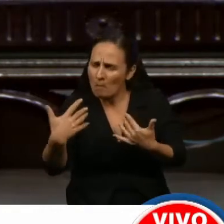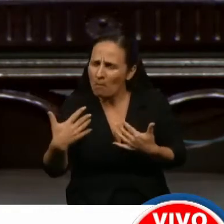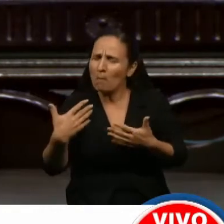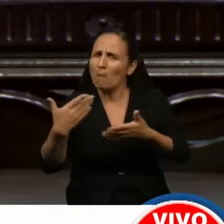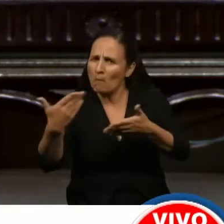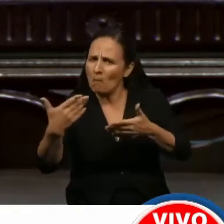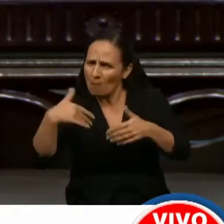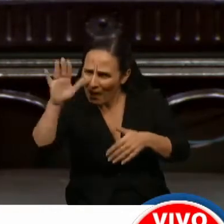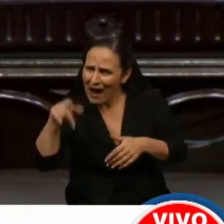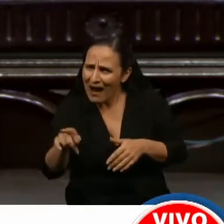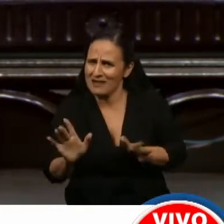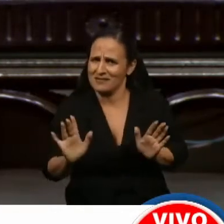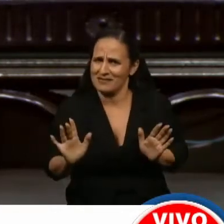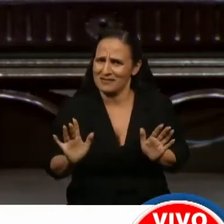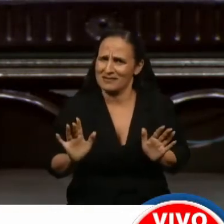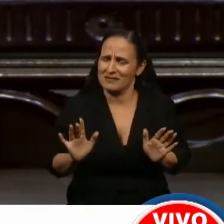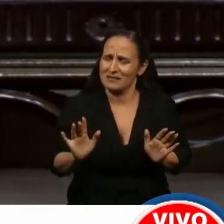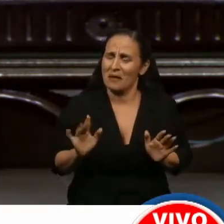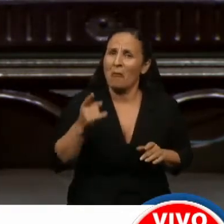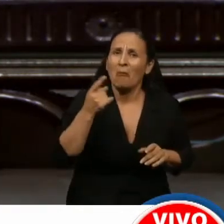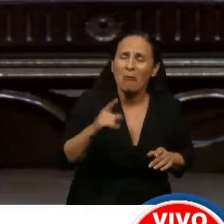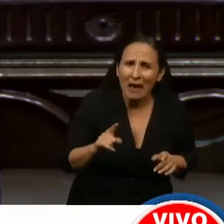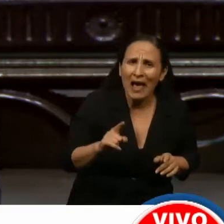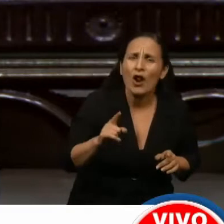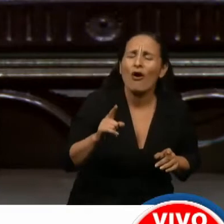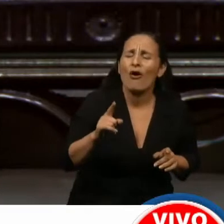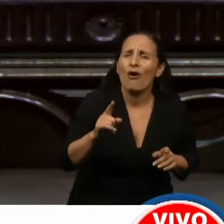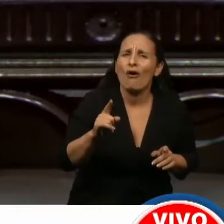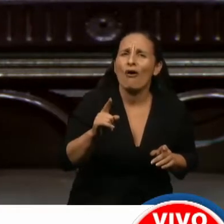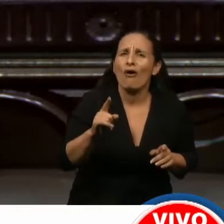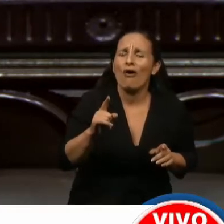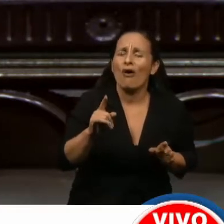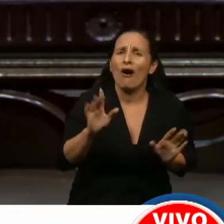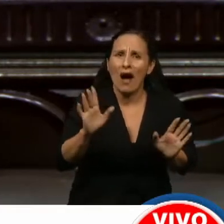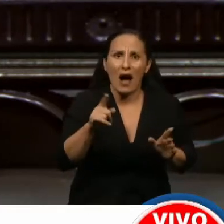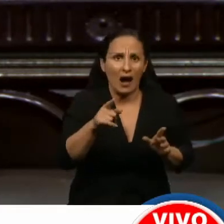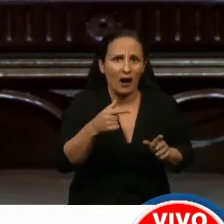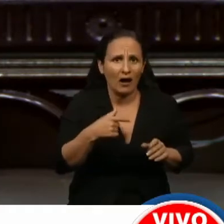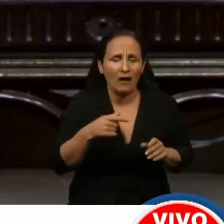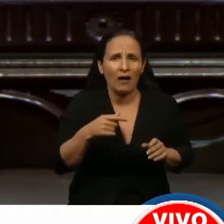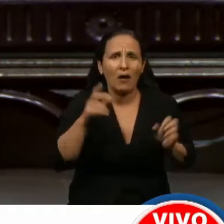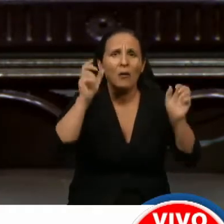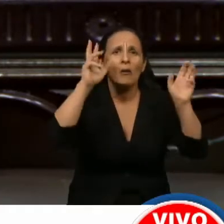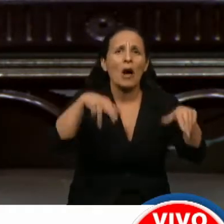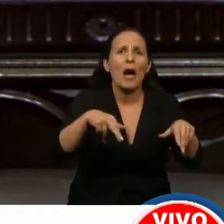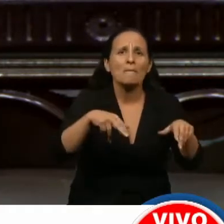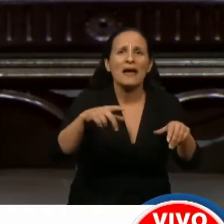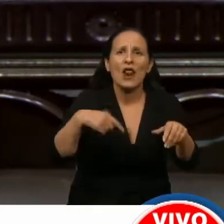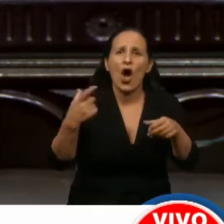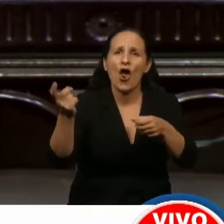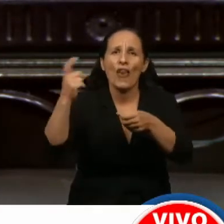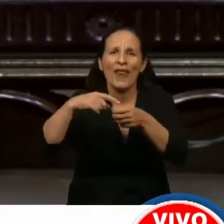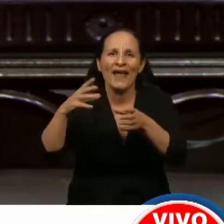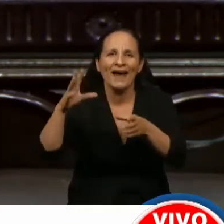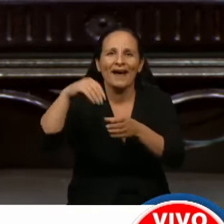Pero no solo eso, tanto que quiere afiliar a Perón a Juntos